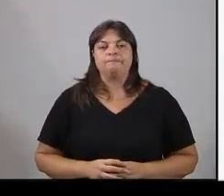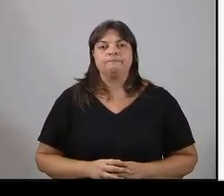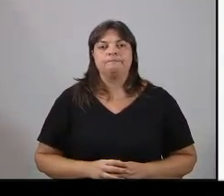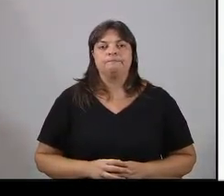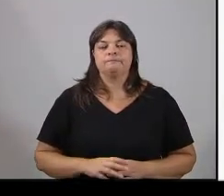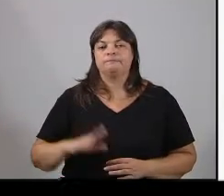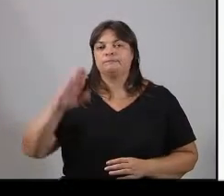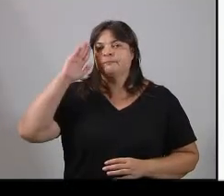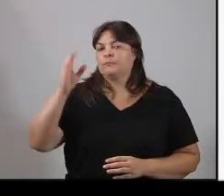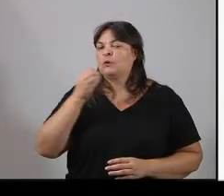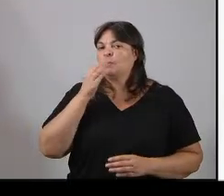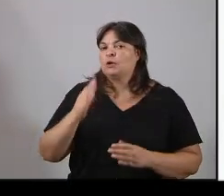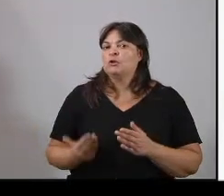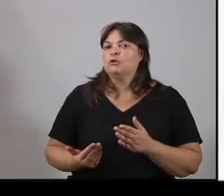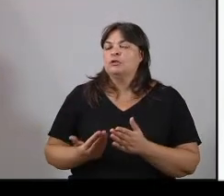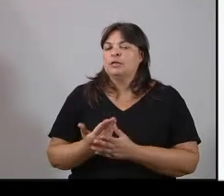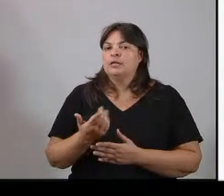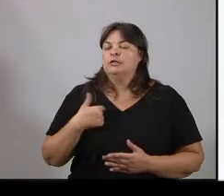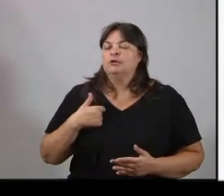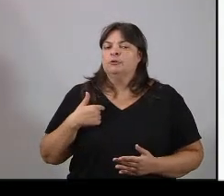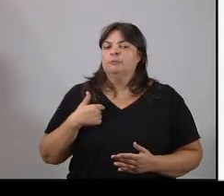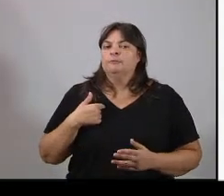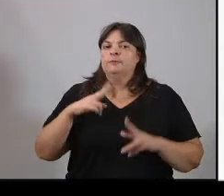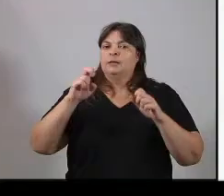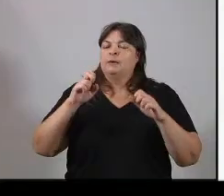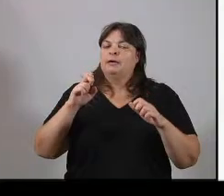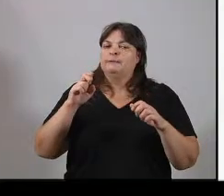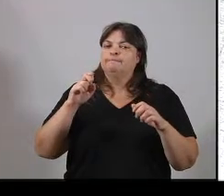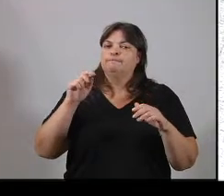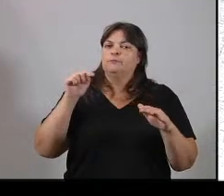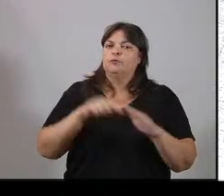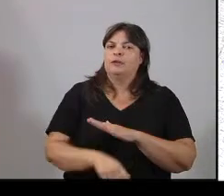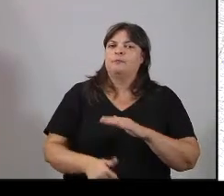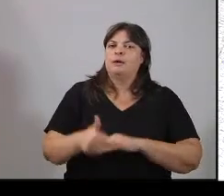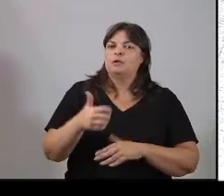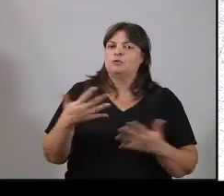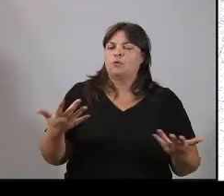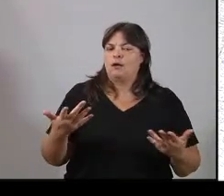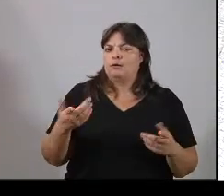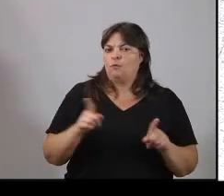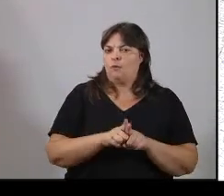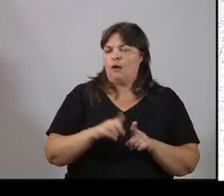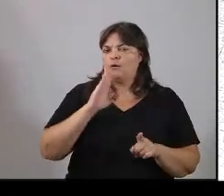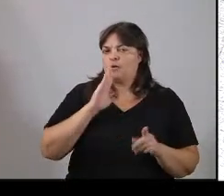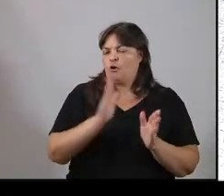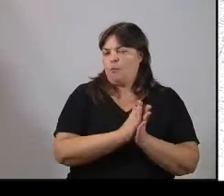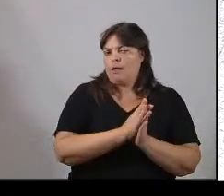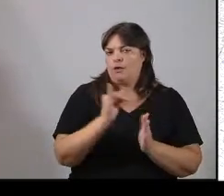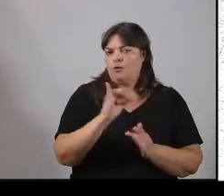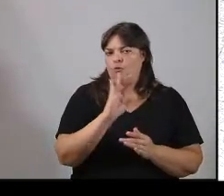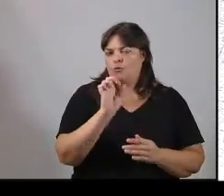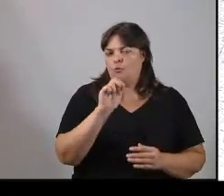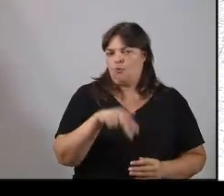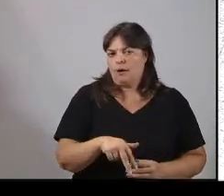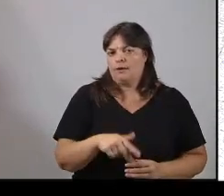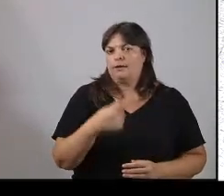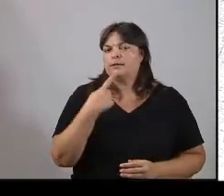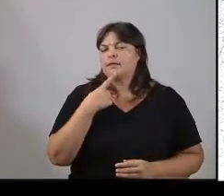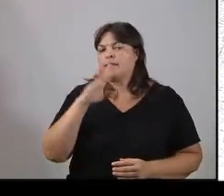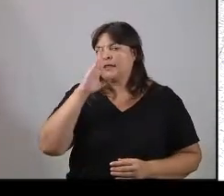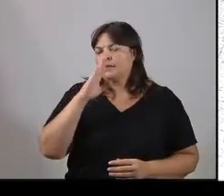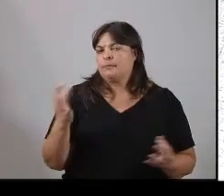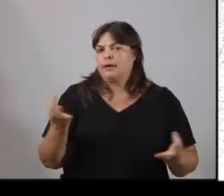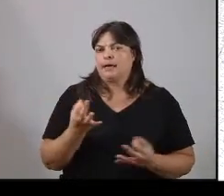Hola, buenos días, consejera. Buenos días. Yo quería abundar un poco en la línea de Juan, que preguntaba directamente eso, ¿se